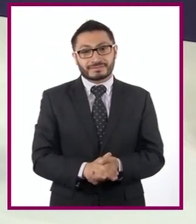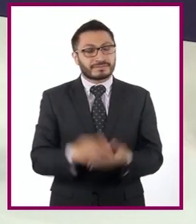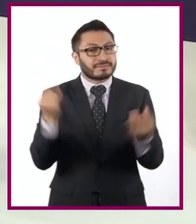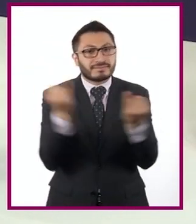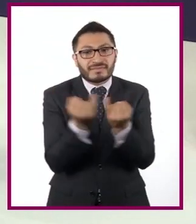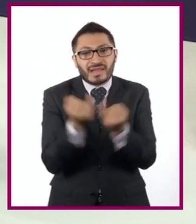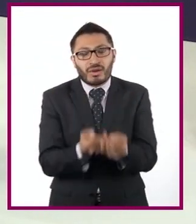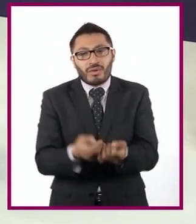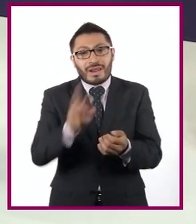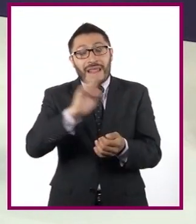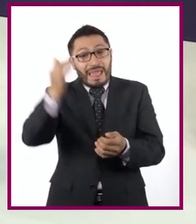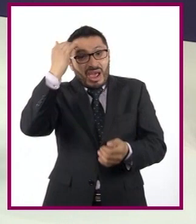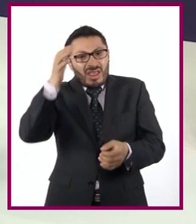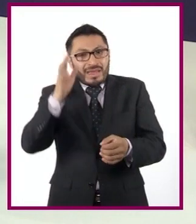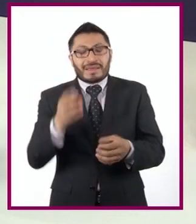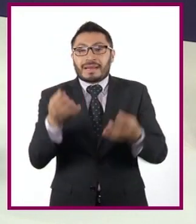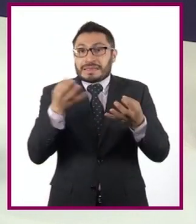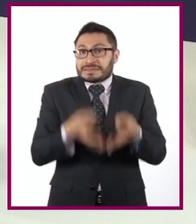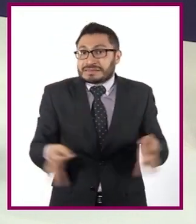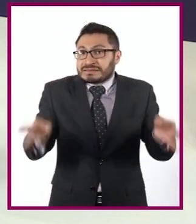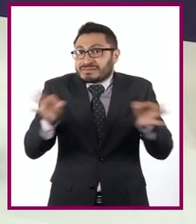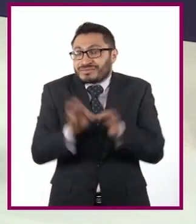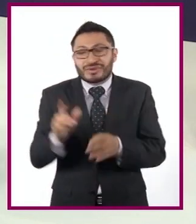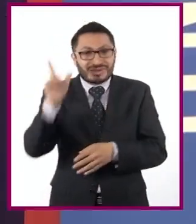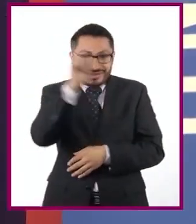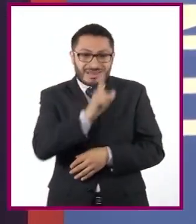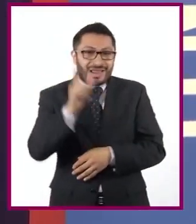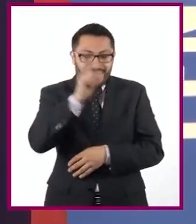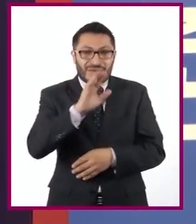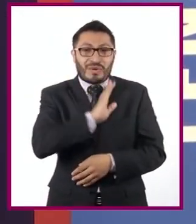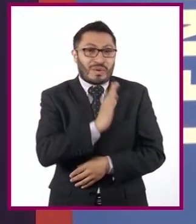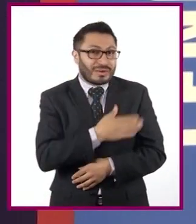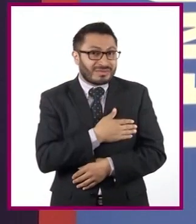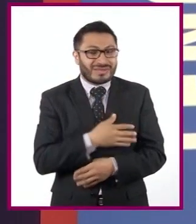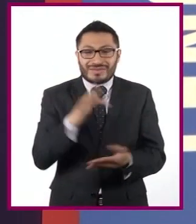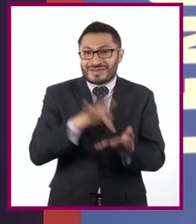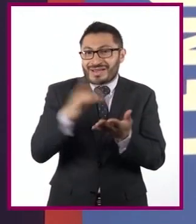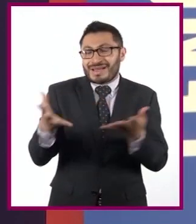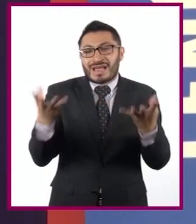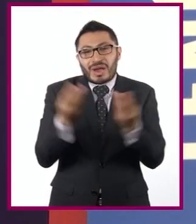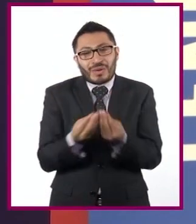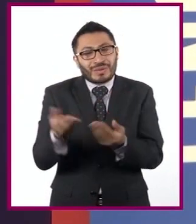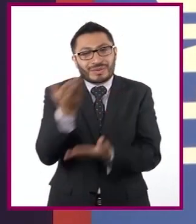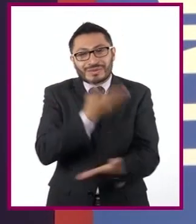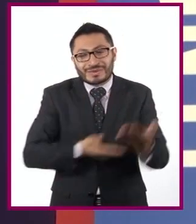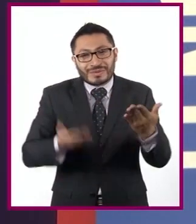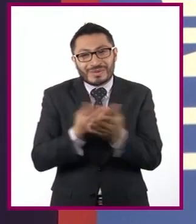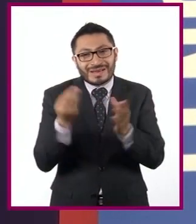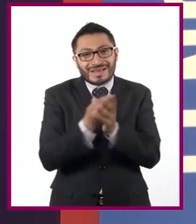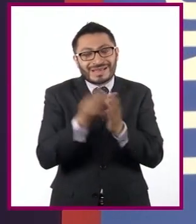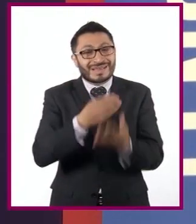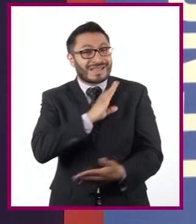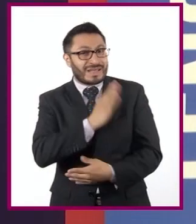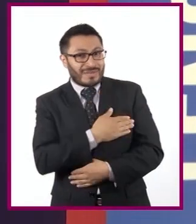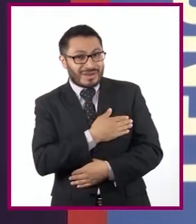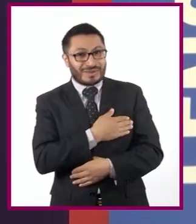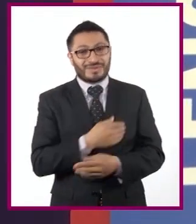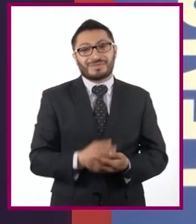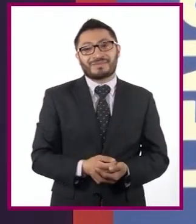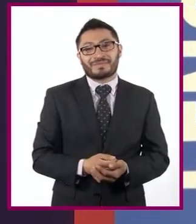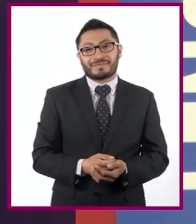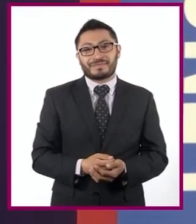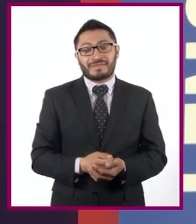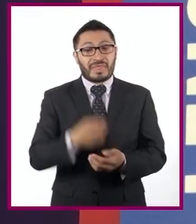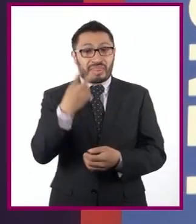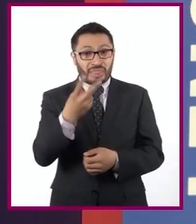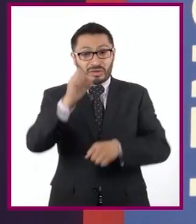valorar y reconocer la riqueza de nuestro lenguaje. Gracias por compartir con nosotros esta sesión de Lengua Materna 2, en